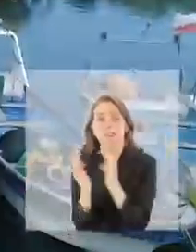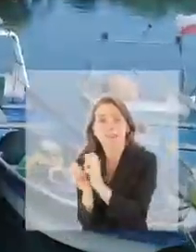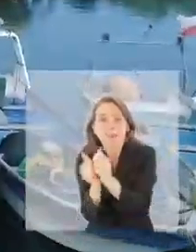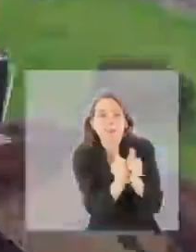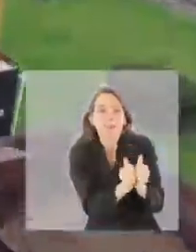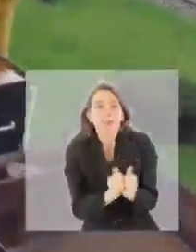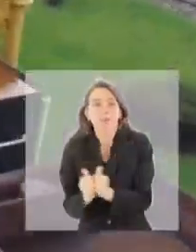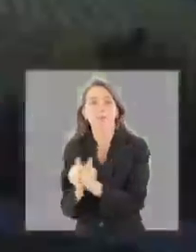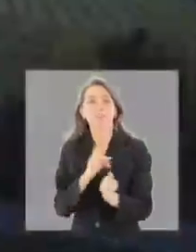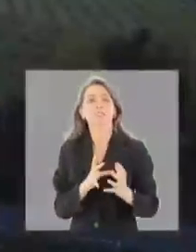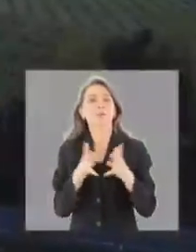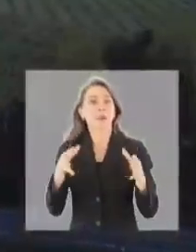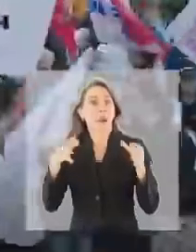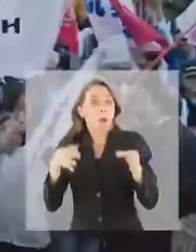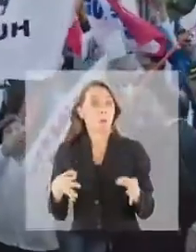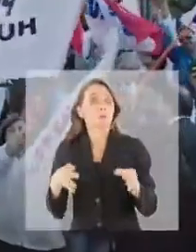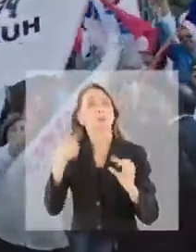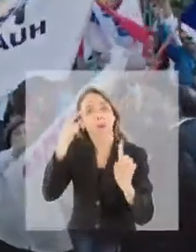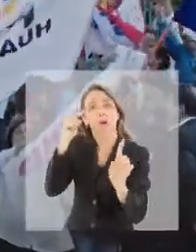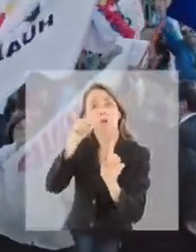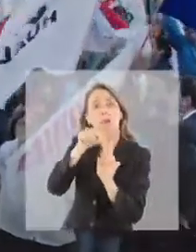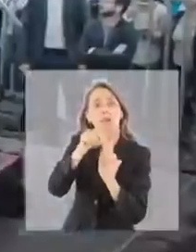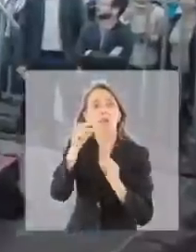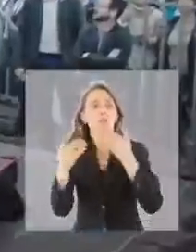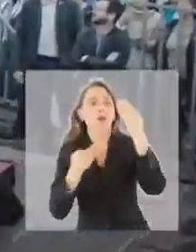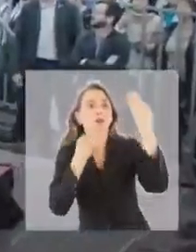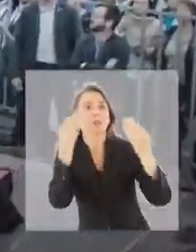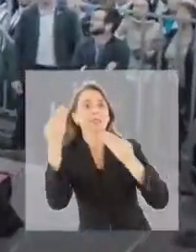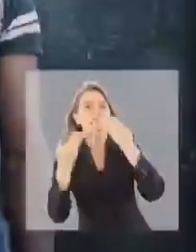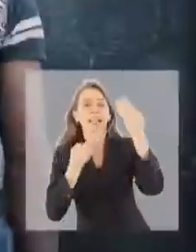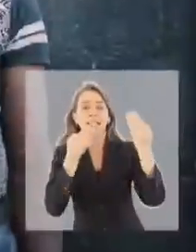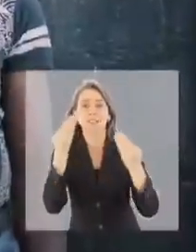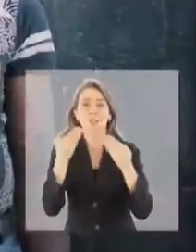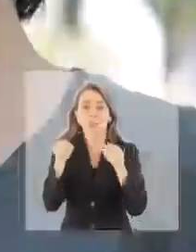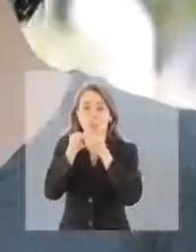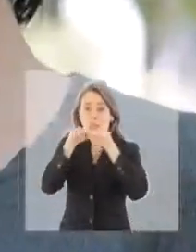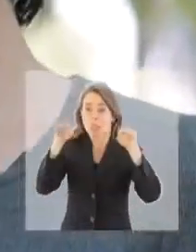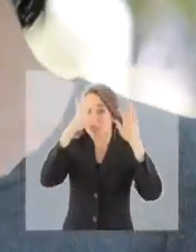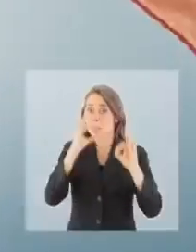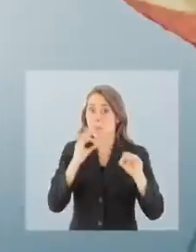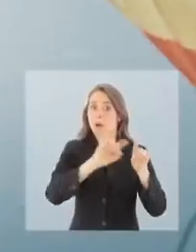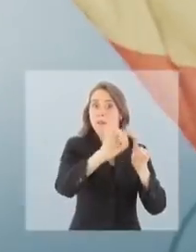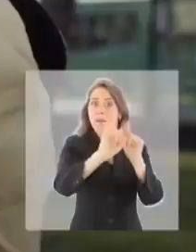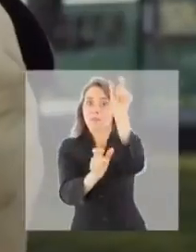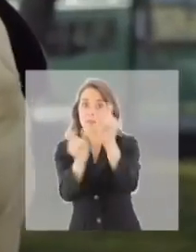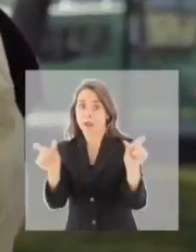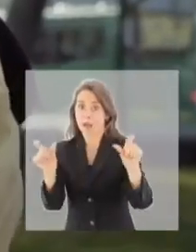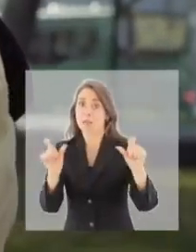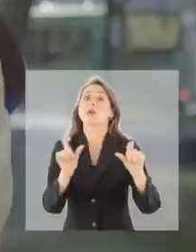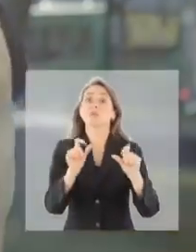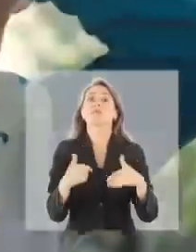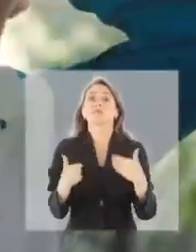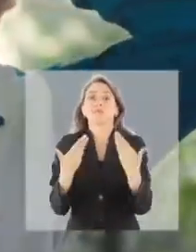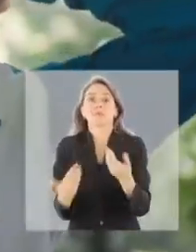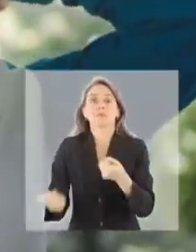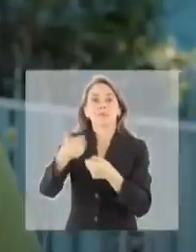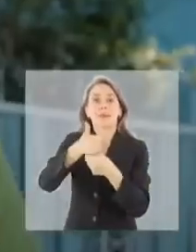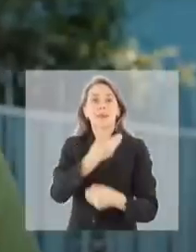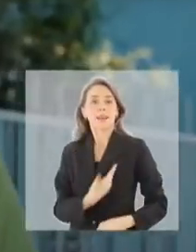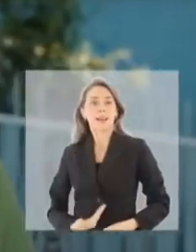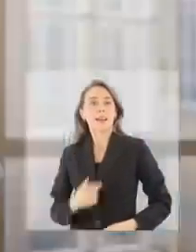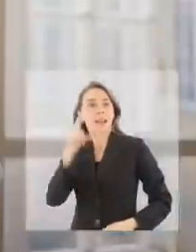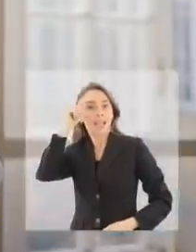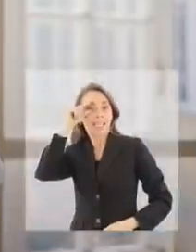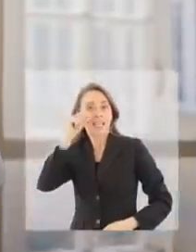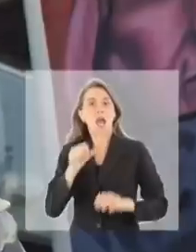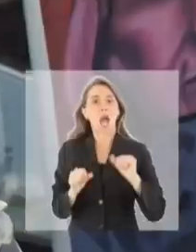Todos juntos por un Chile más justo es el alma de esta canción. Equidad, variedad, igualdad, que bien va, con Guille,